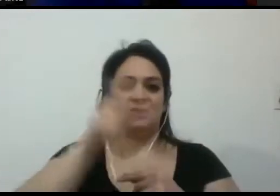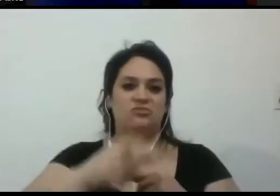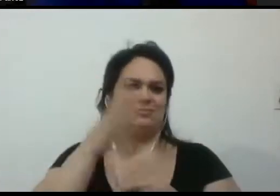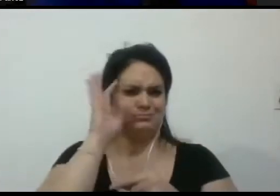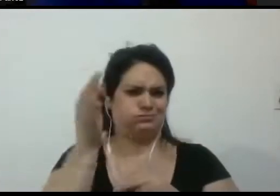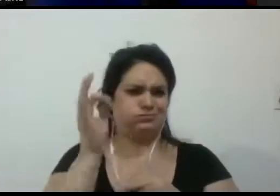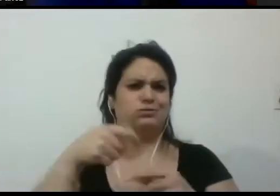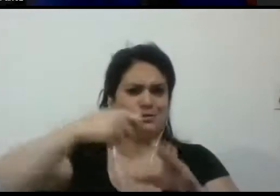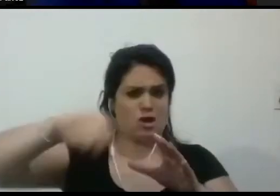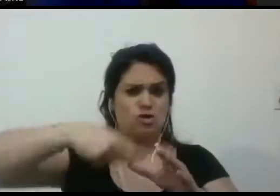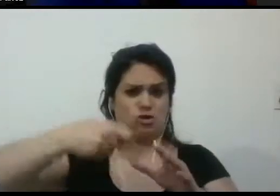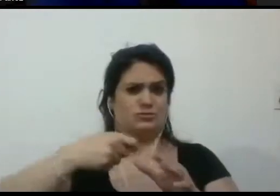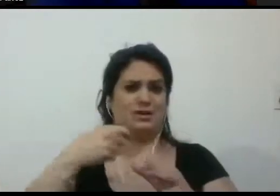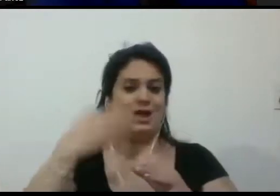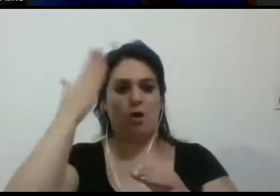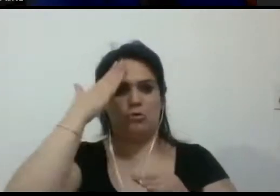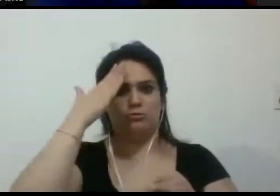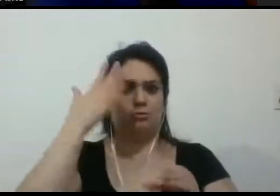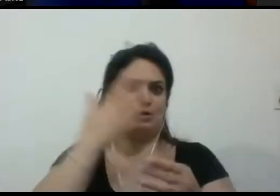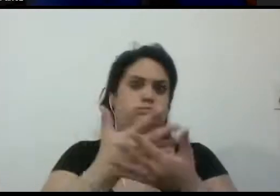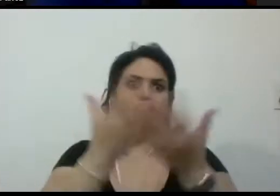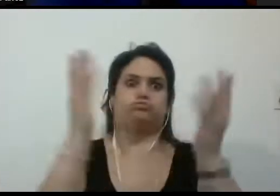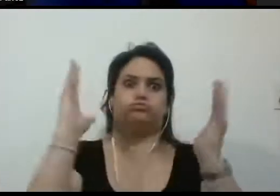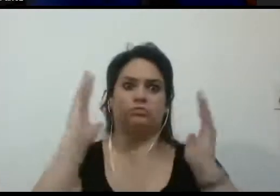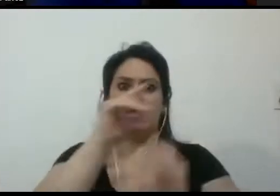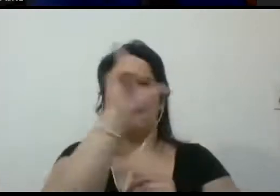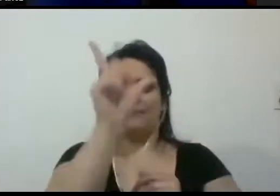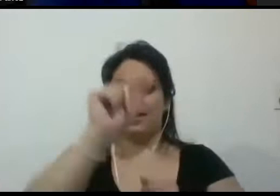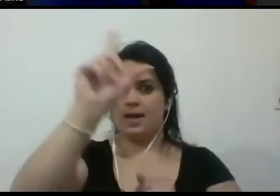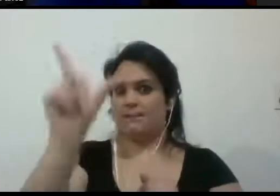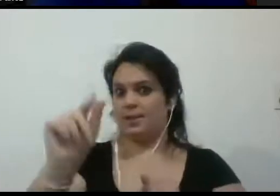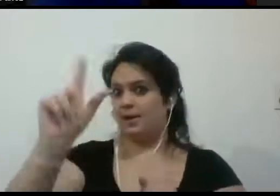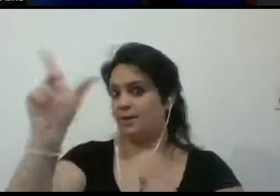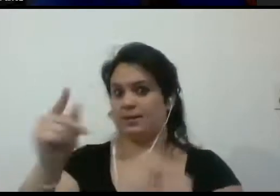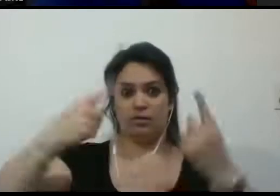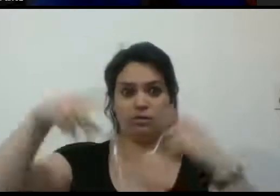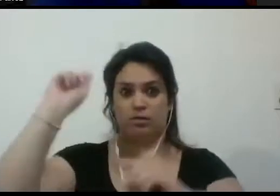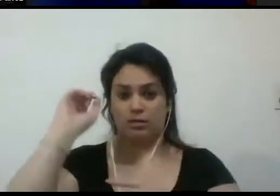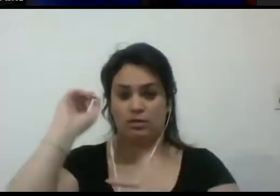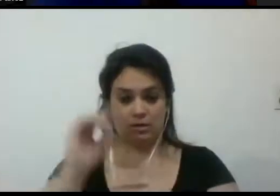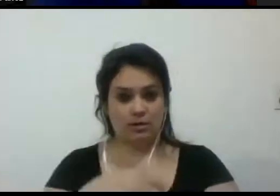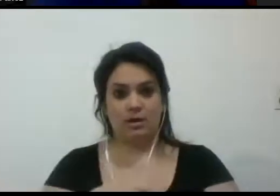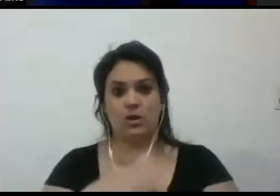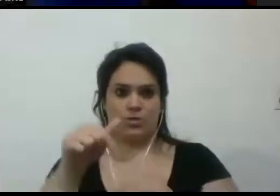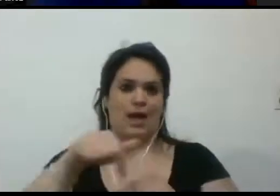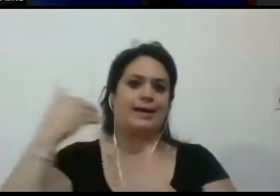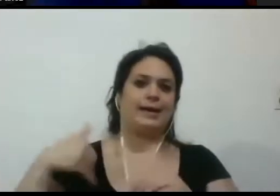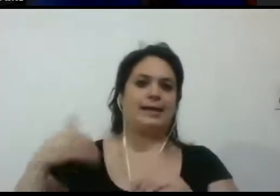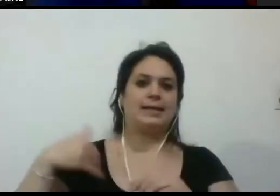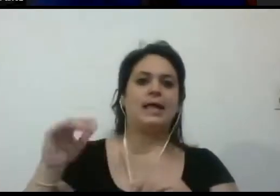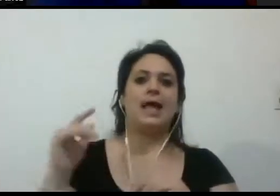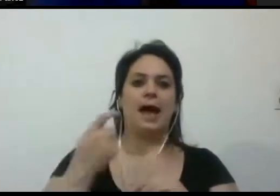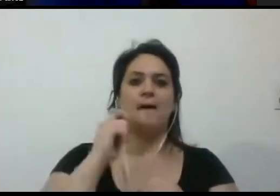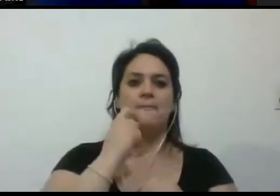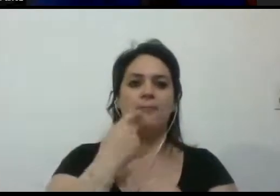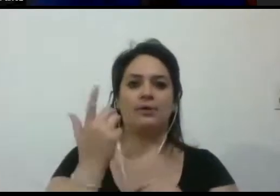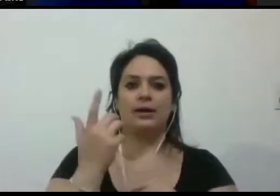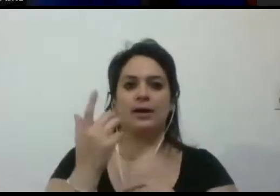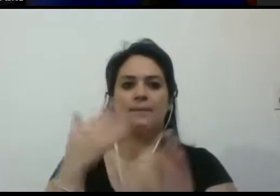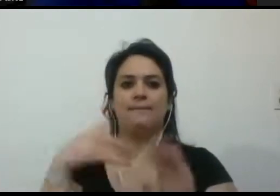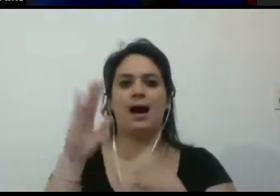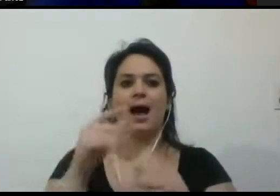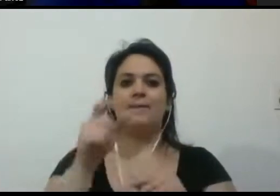sí porque es muy baja muy vasta muy amplias tenemos que tener en cuenta que la argentina tiene una gastronomía enriquecida por los